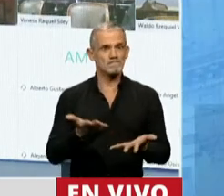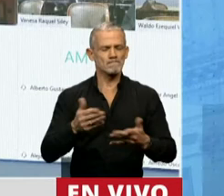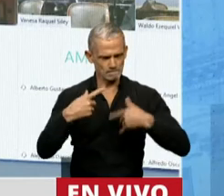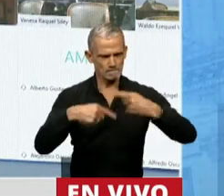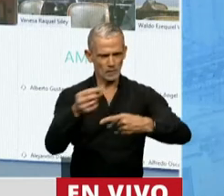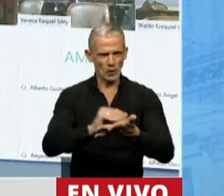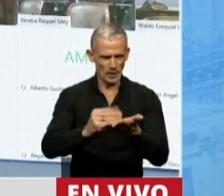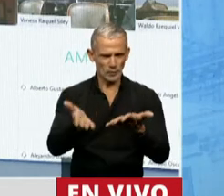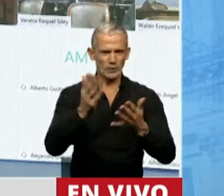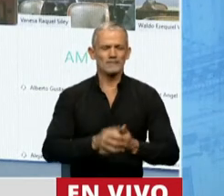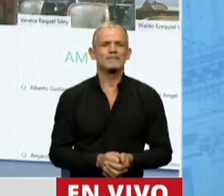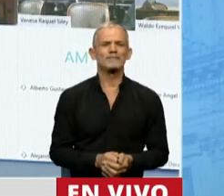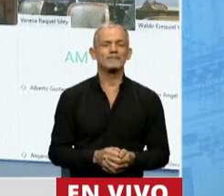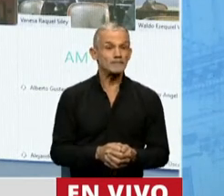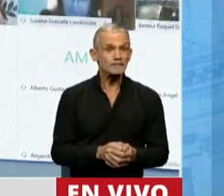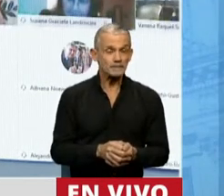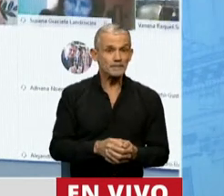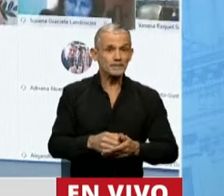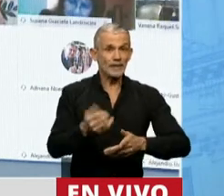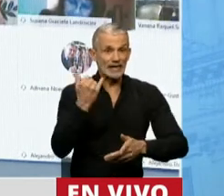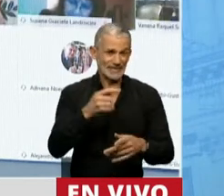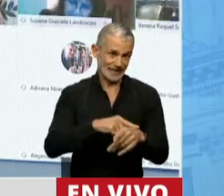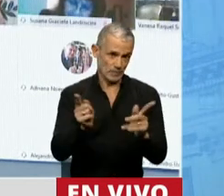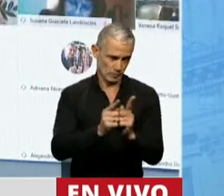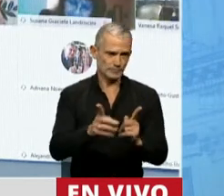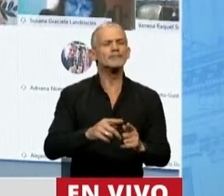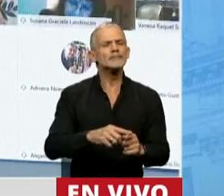Continúe, diputado, vaya redondeando. Pensaba que esto iba a significar...